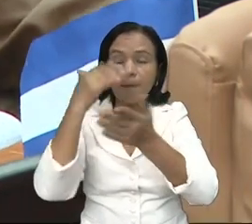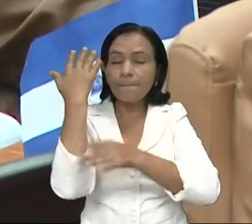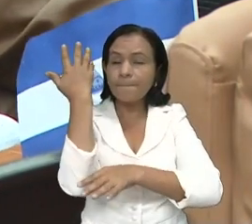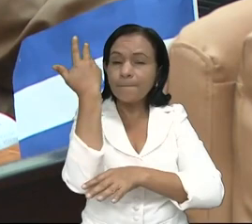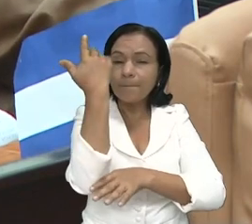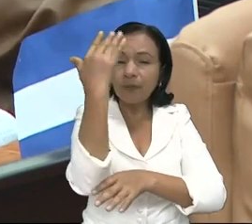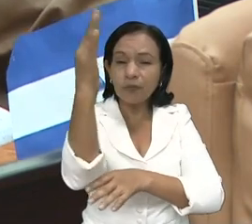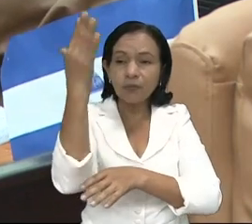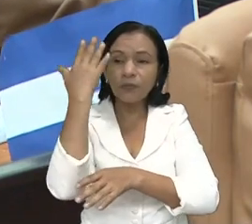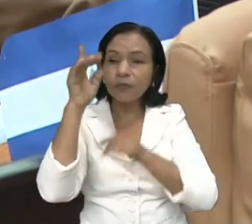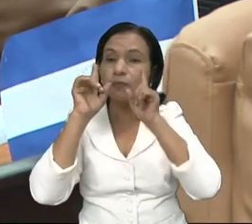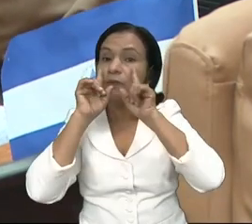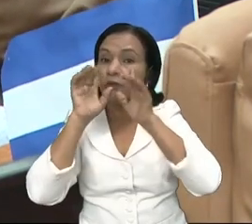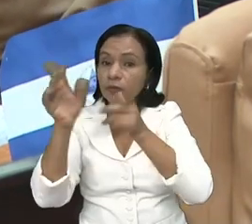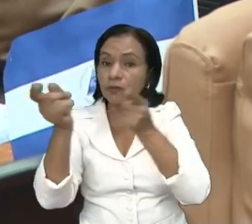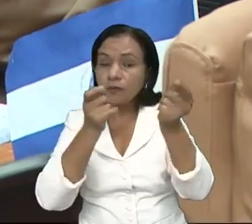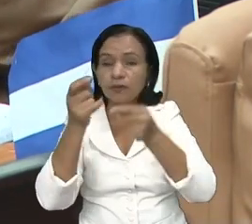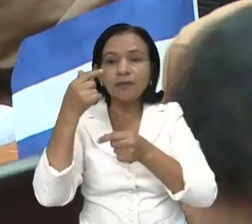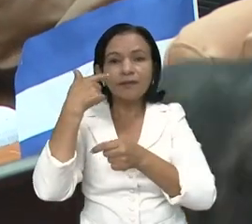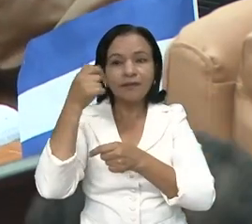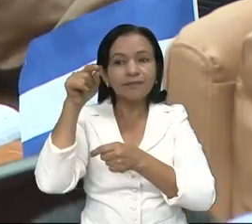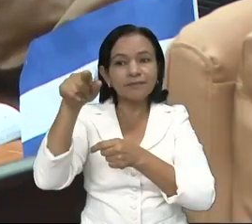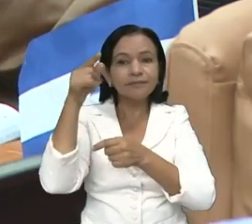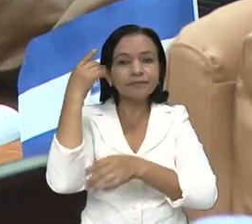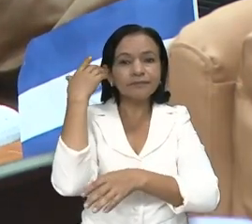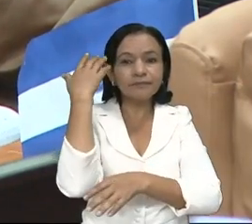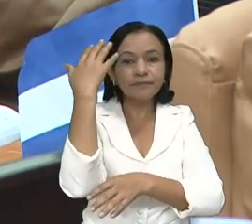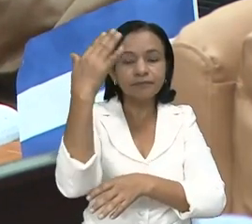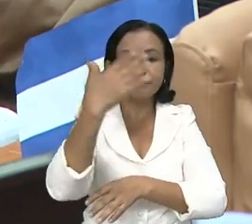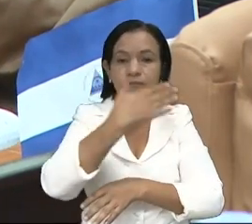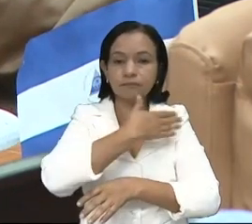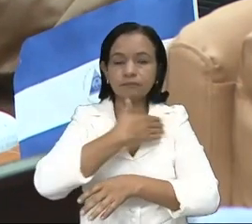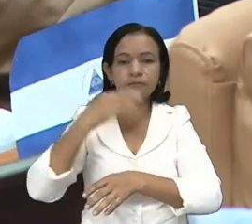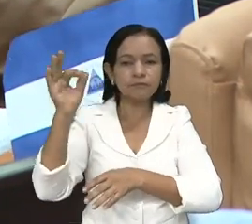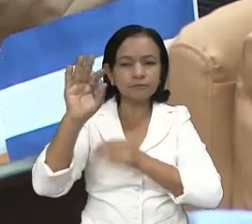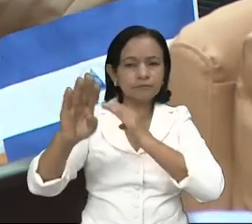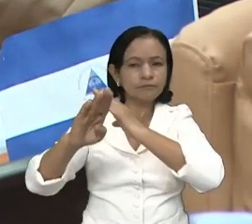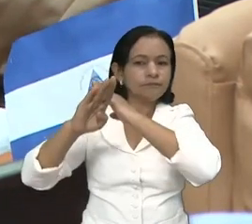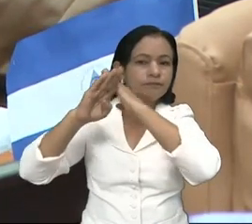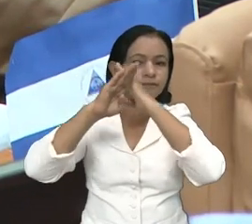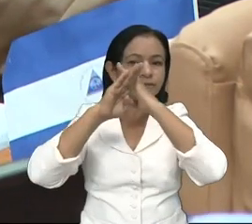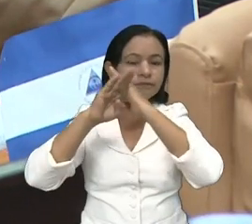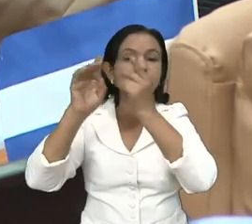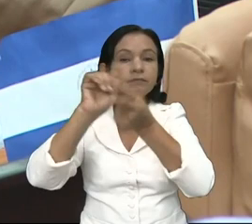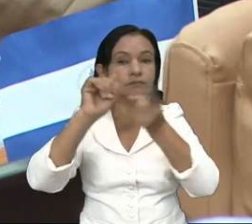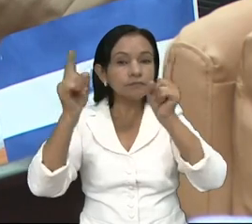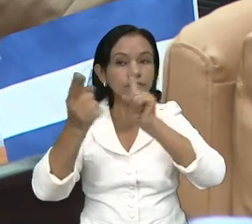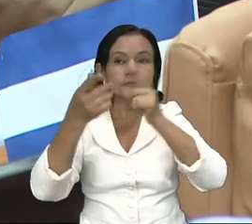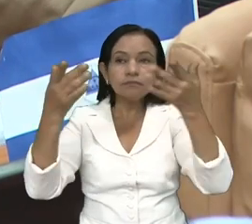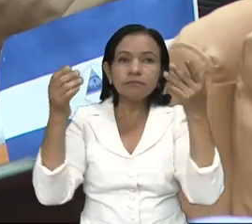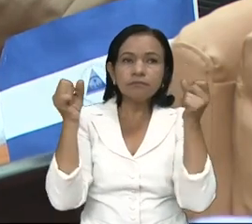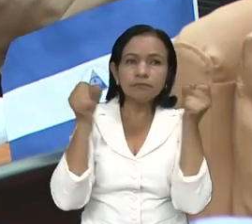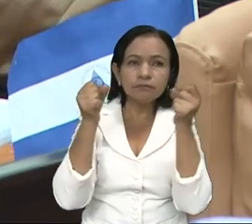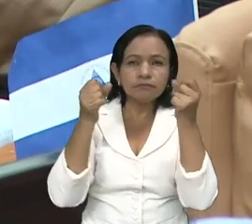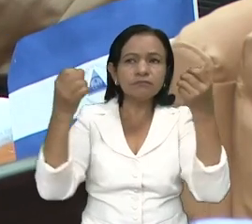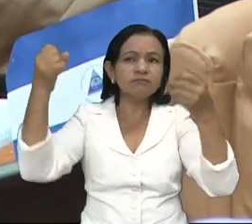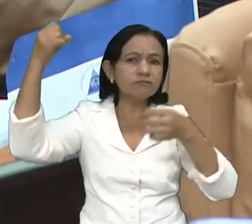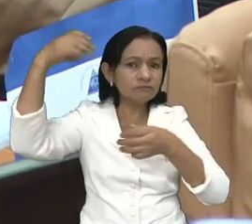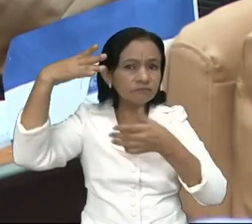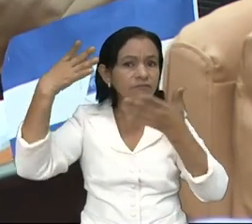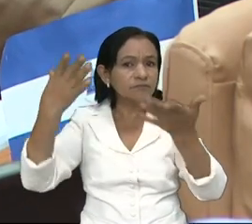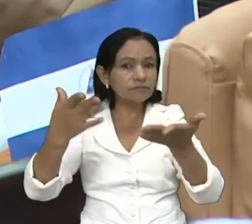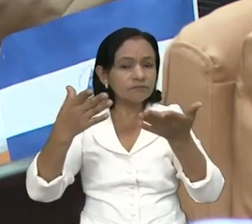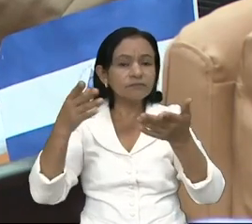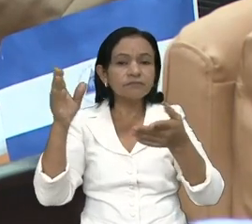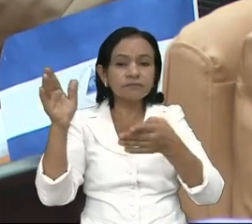bosques. Reconocer en los bosques la mejor forma de enfrentar los impactos del cambio climático, asegurando